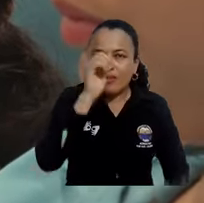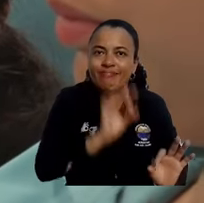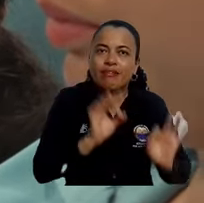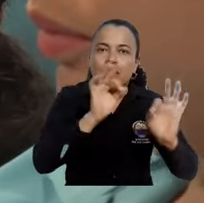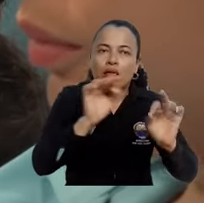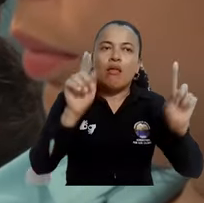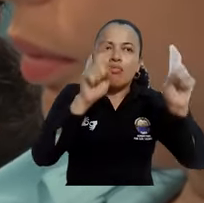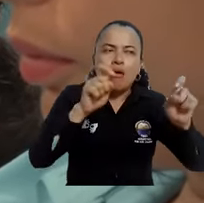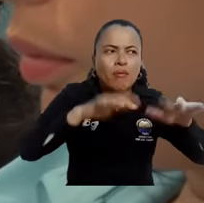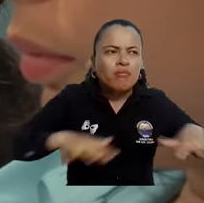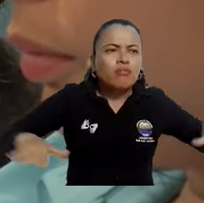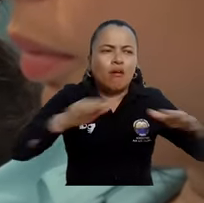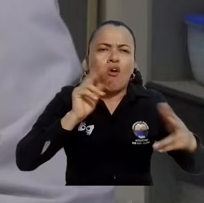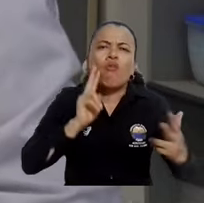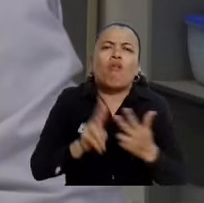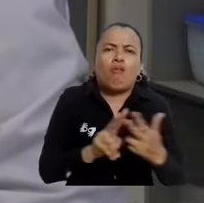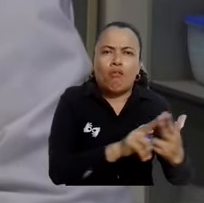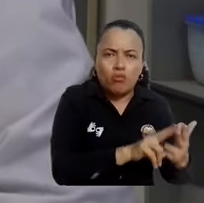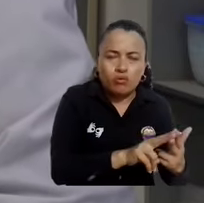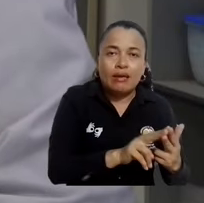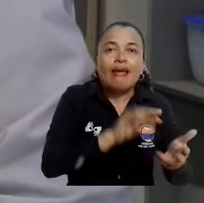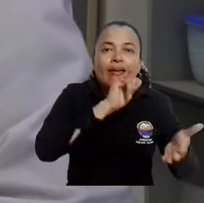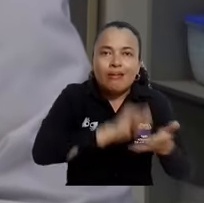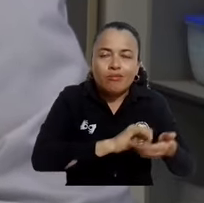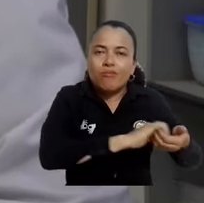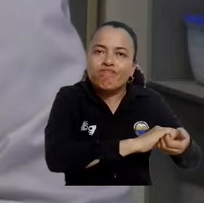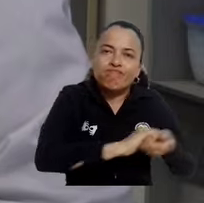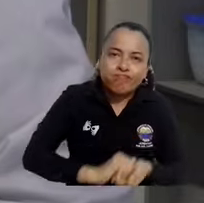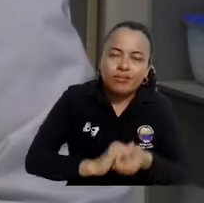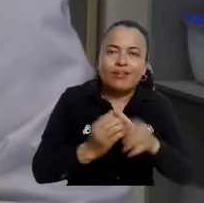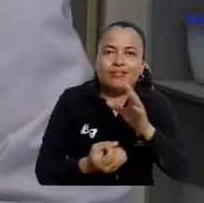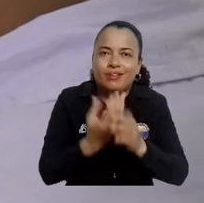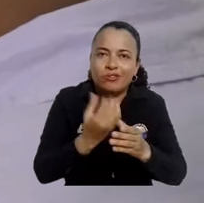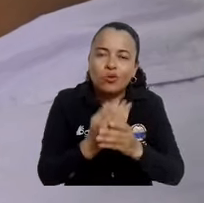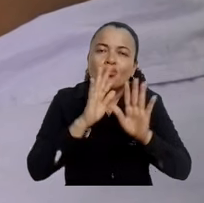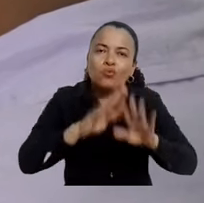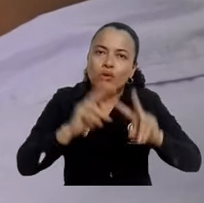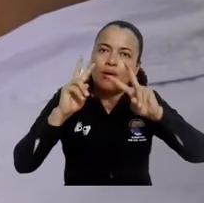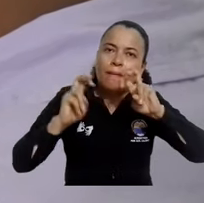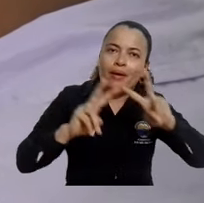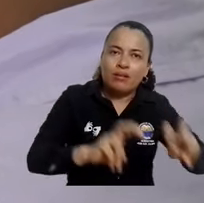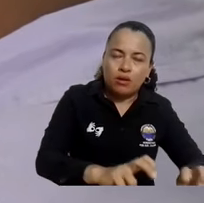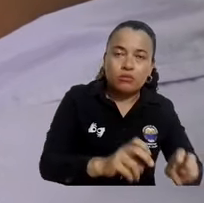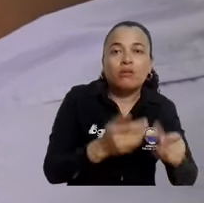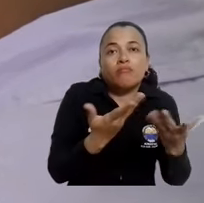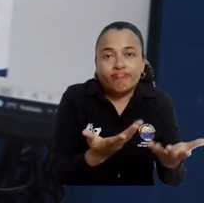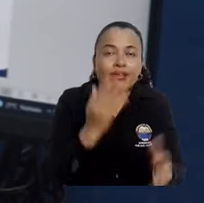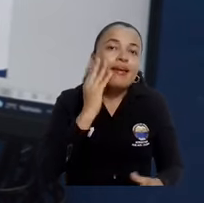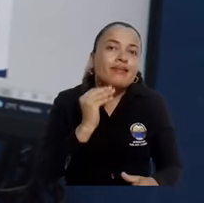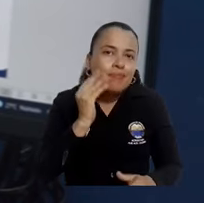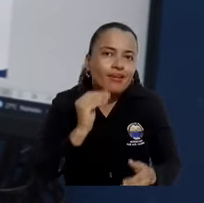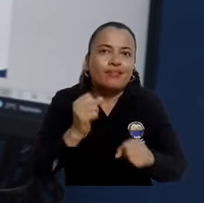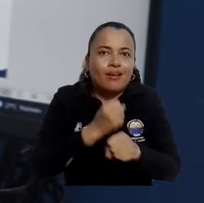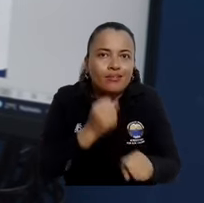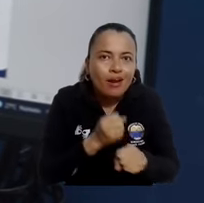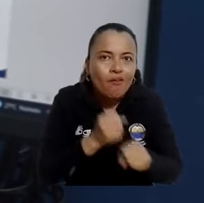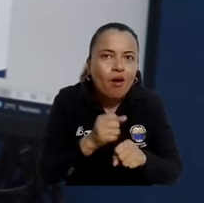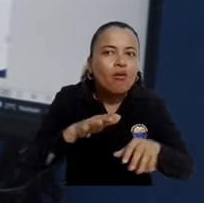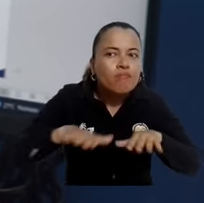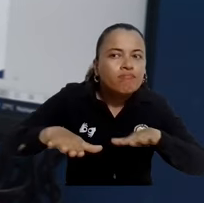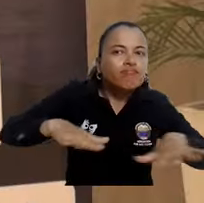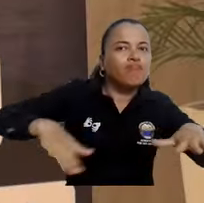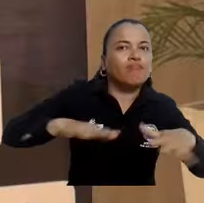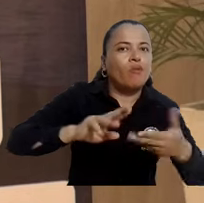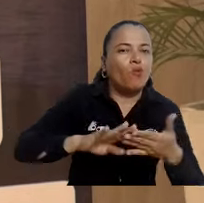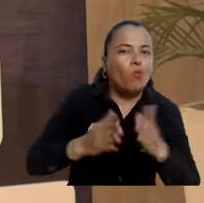para el tema, conoce el territorio, por supuesto de la mano con el Instituto de Investigación, quien tiene una experiencia de trabajo con las